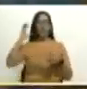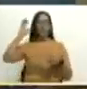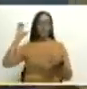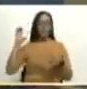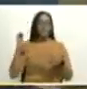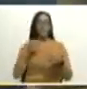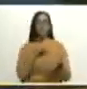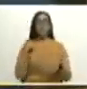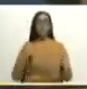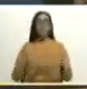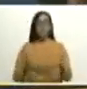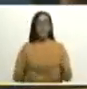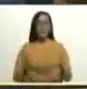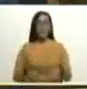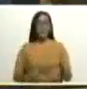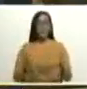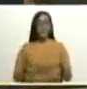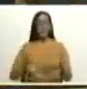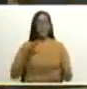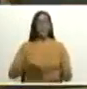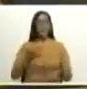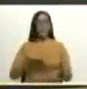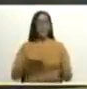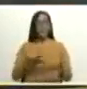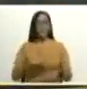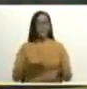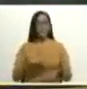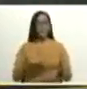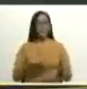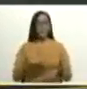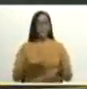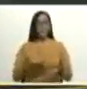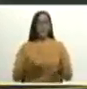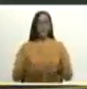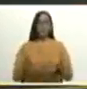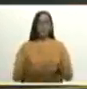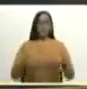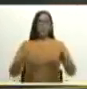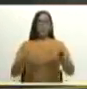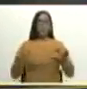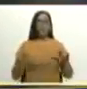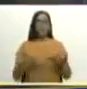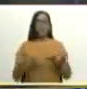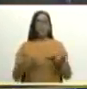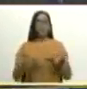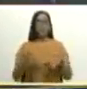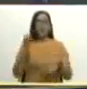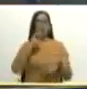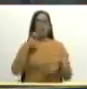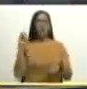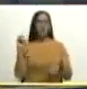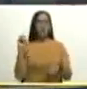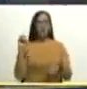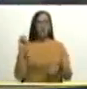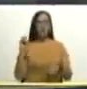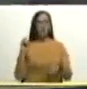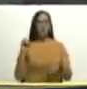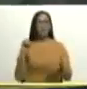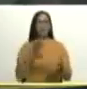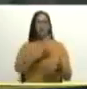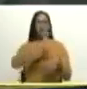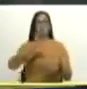China, de vanguardia, de la zona oriental,